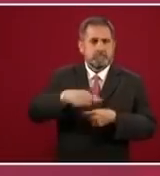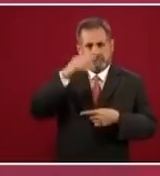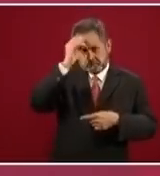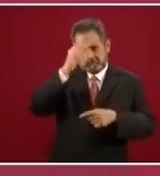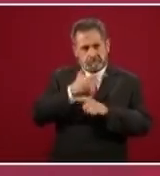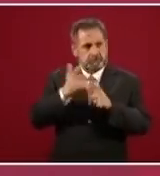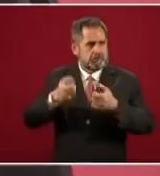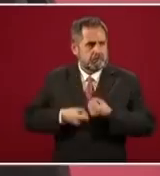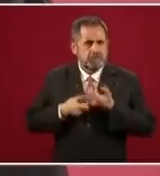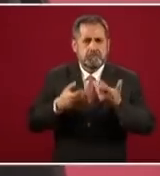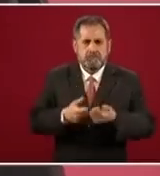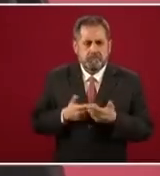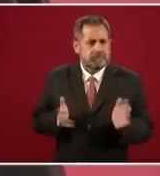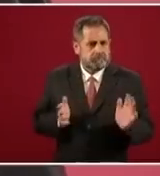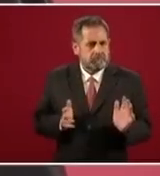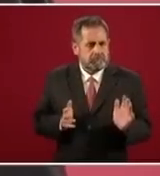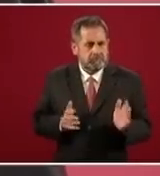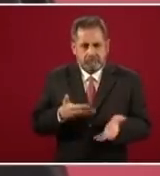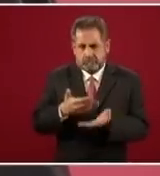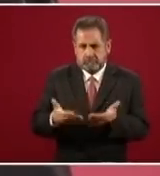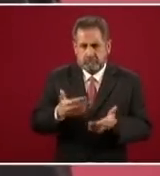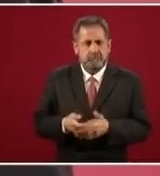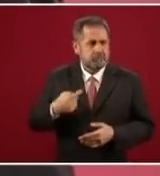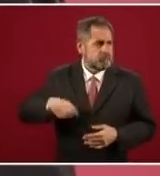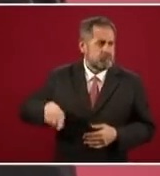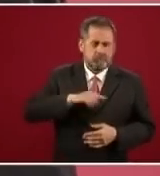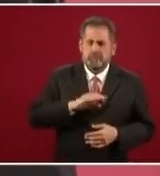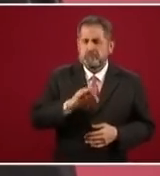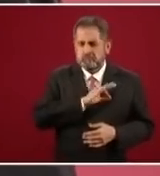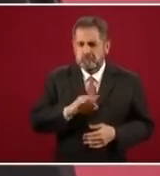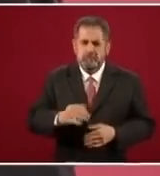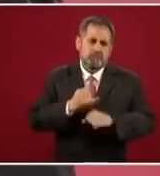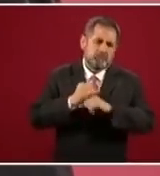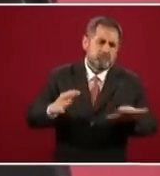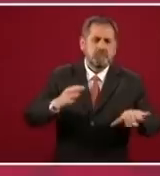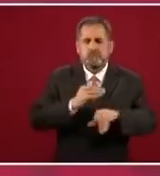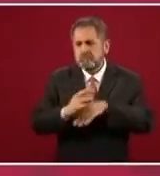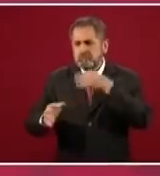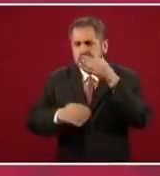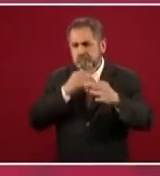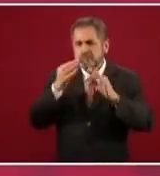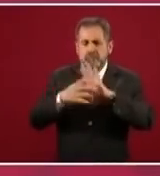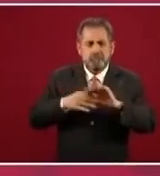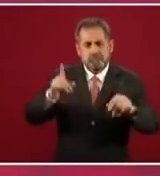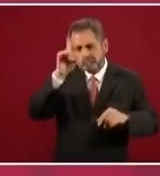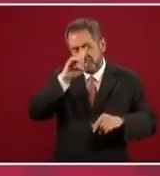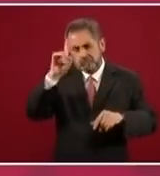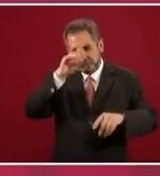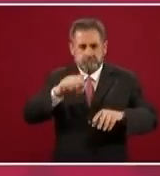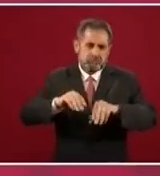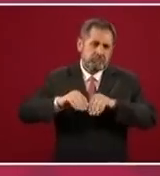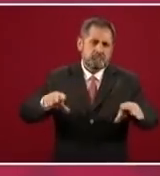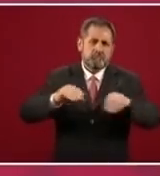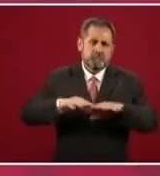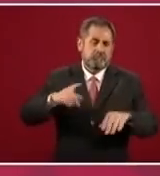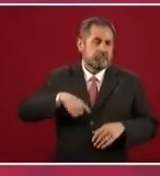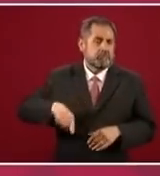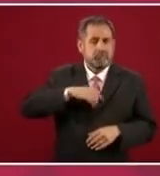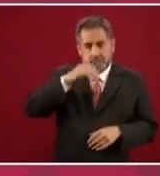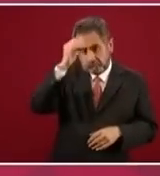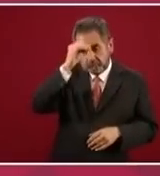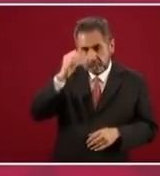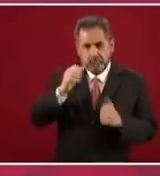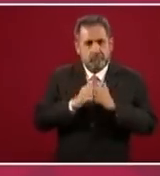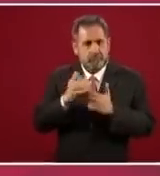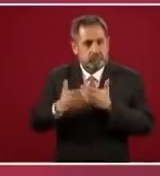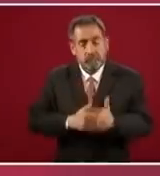Ahora tenemos nosotros posibilidad de informar, de orientar, de dar a conocer nuestros puntos de vista, con